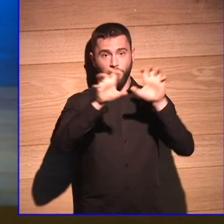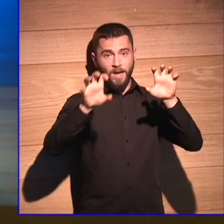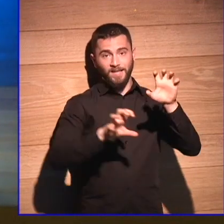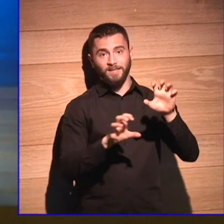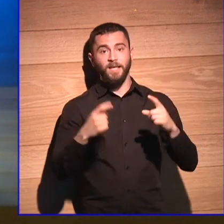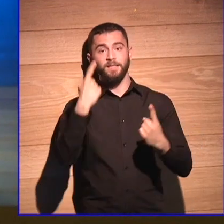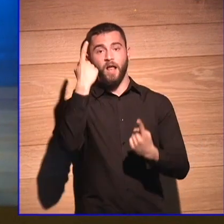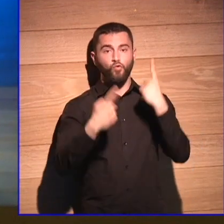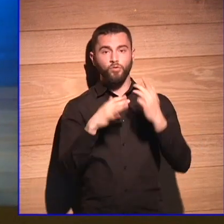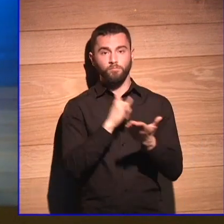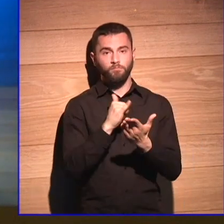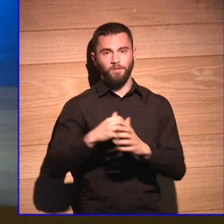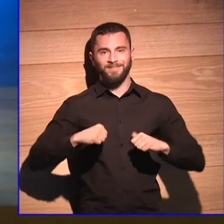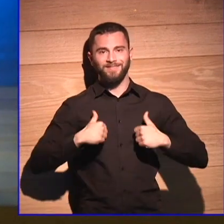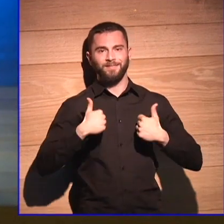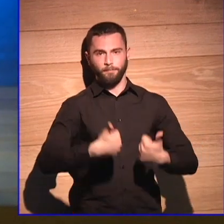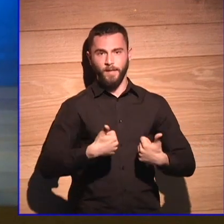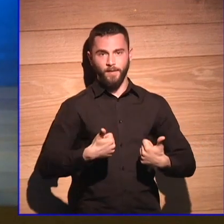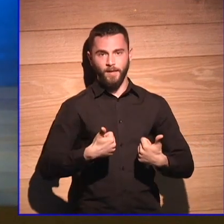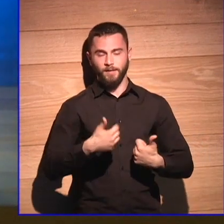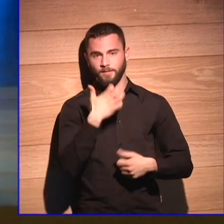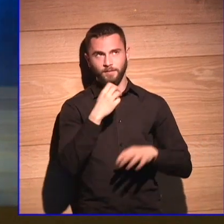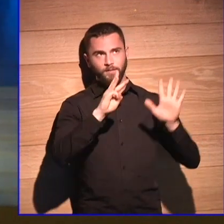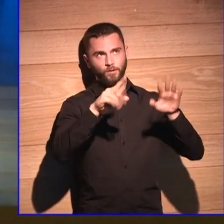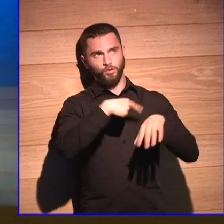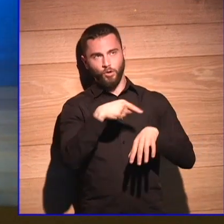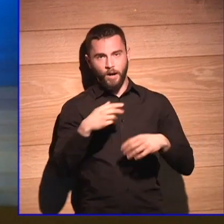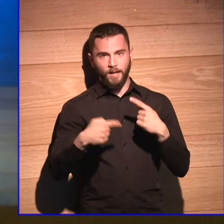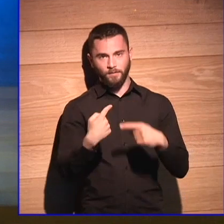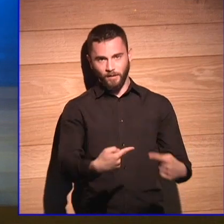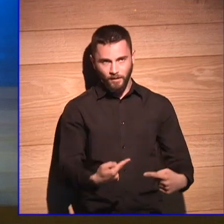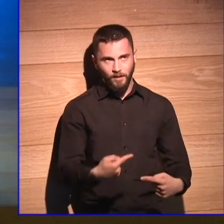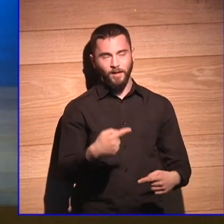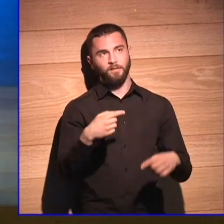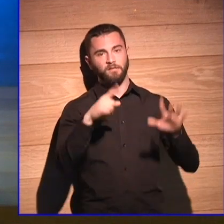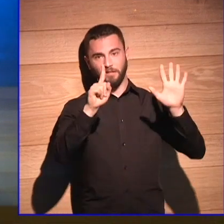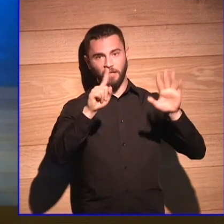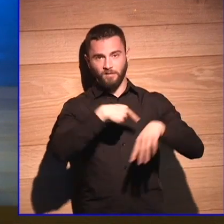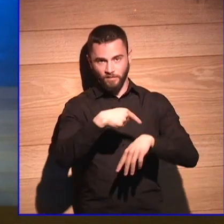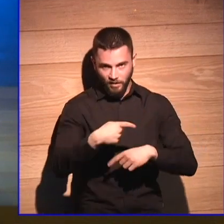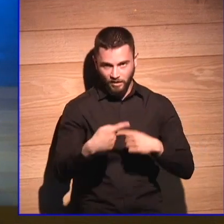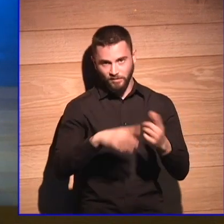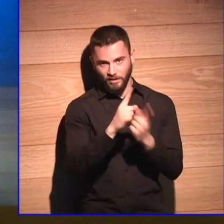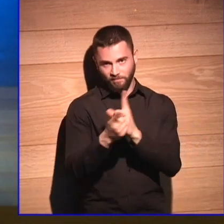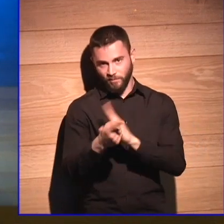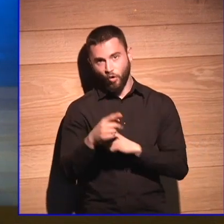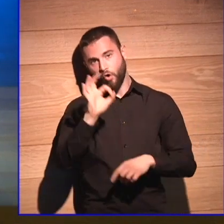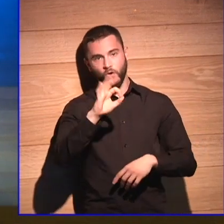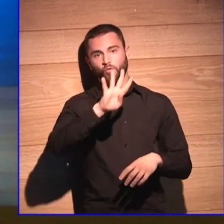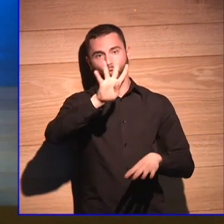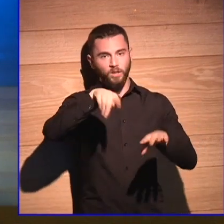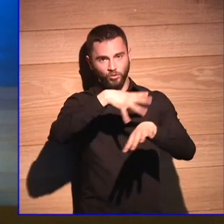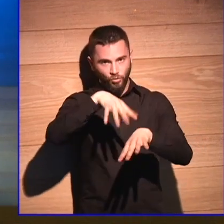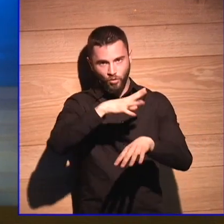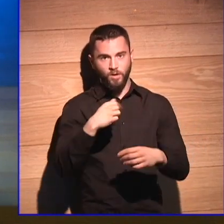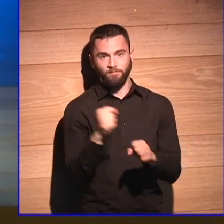empiezan a hacer pruebas en este sentido, es decir, en lugar de trabajar 8 horas al día, pues trabajar 6 o trabajar 4 y repartir, porque es